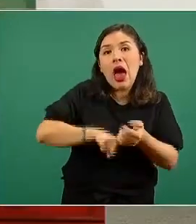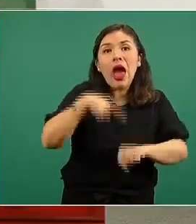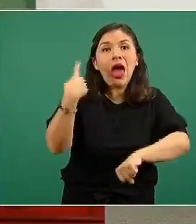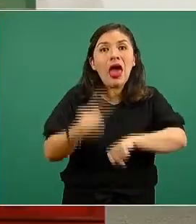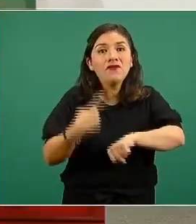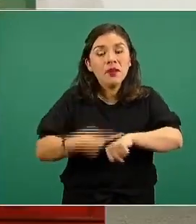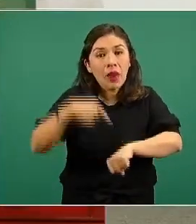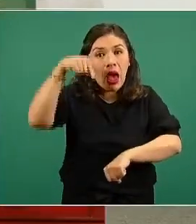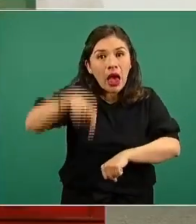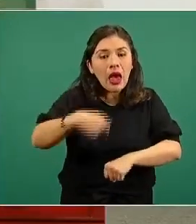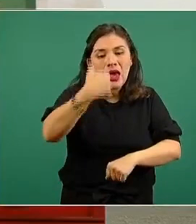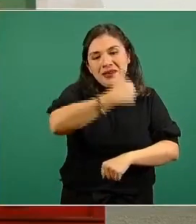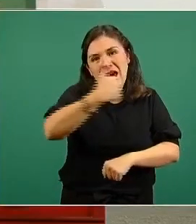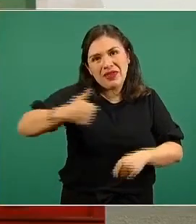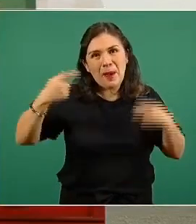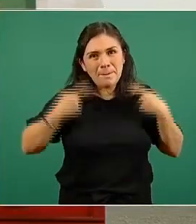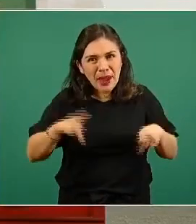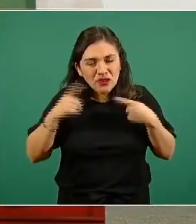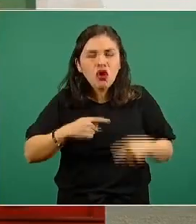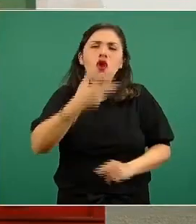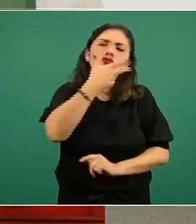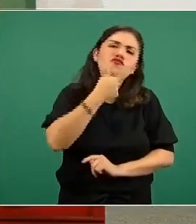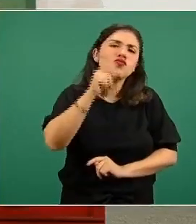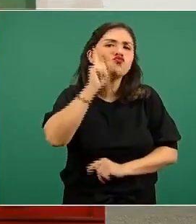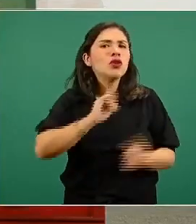que tenemos cada uno de nosotros y nosotras